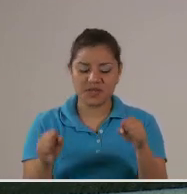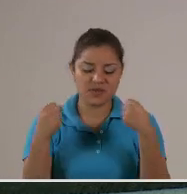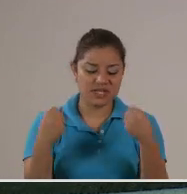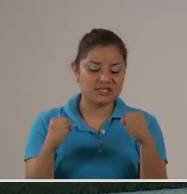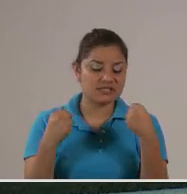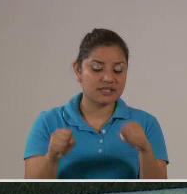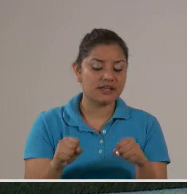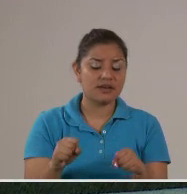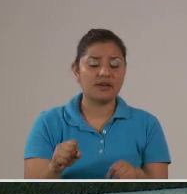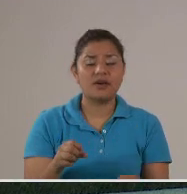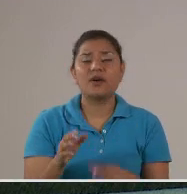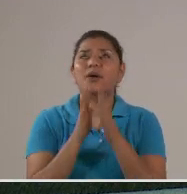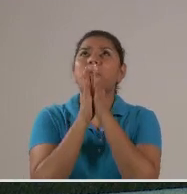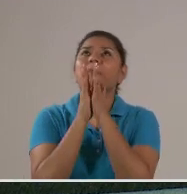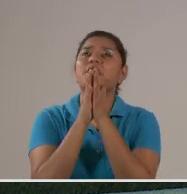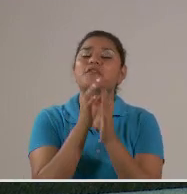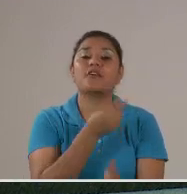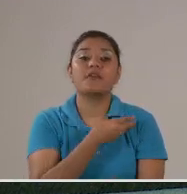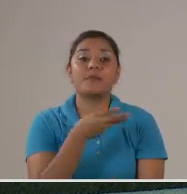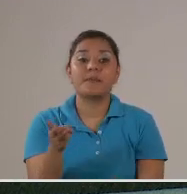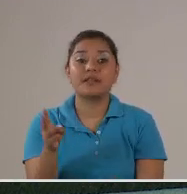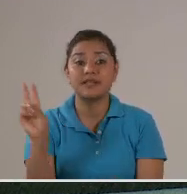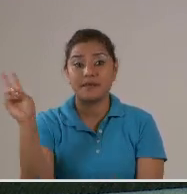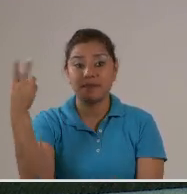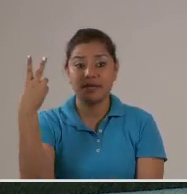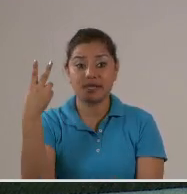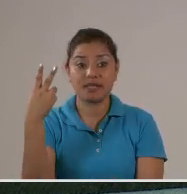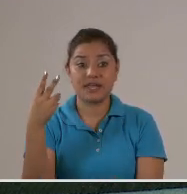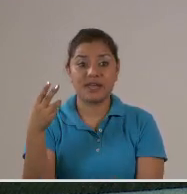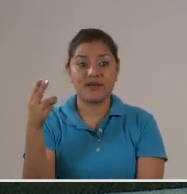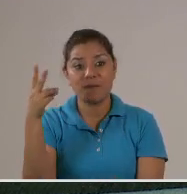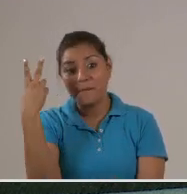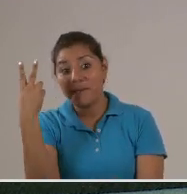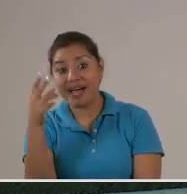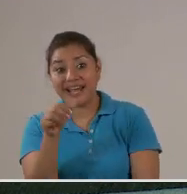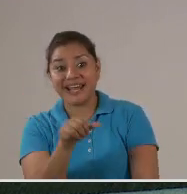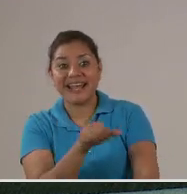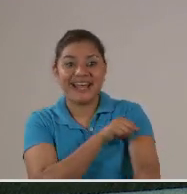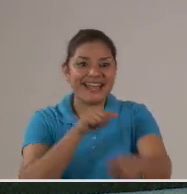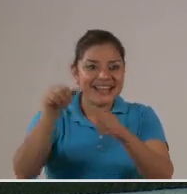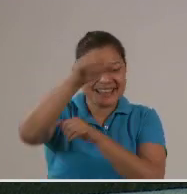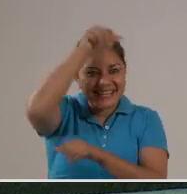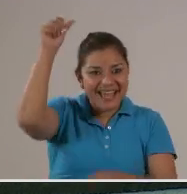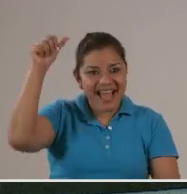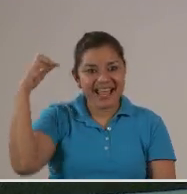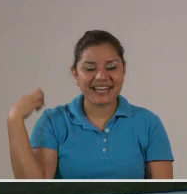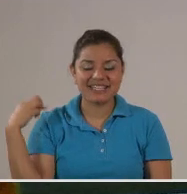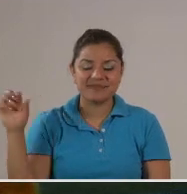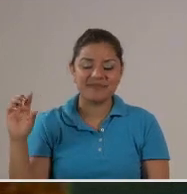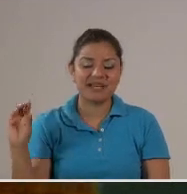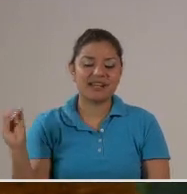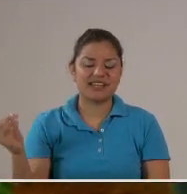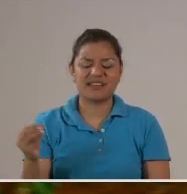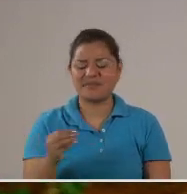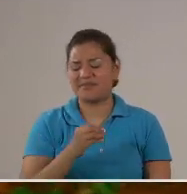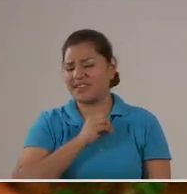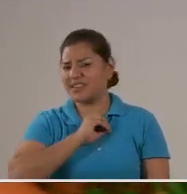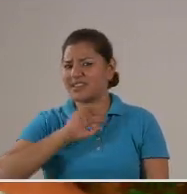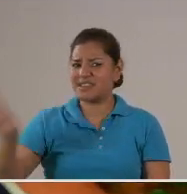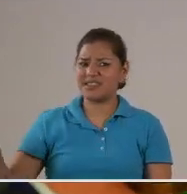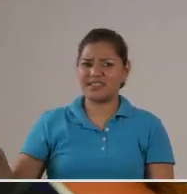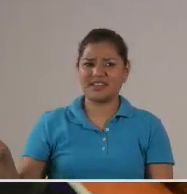mándame un par de ángeles de esos que Están curtidos en contra de las preocupaciones y que me echen fuera cualquier